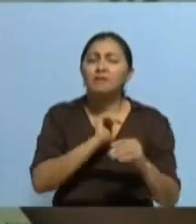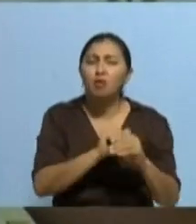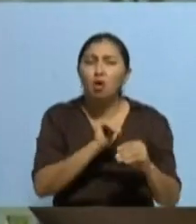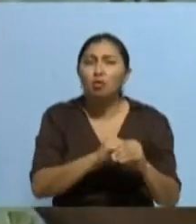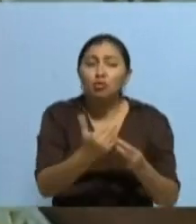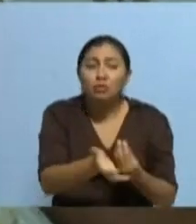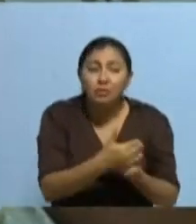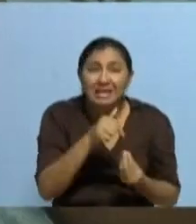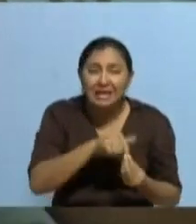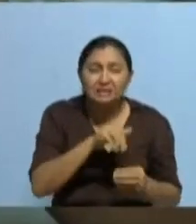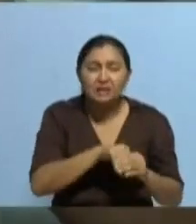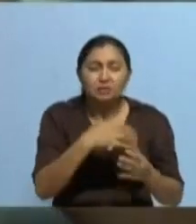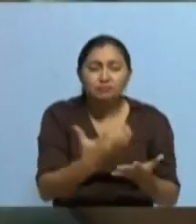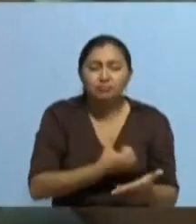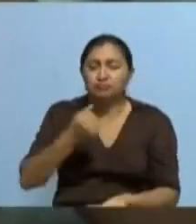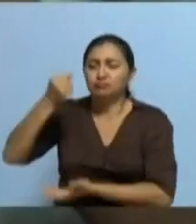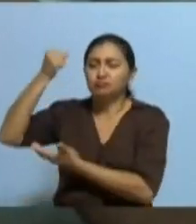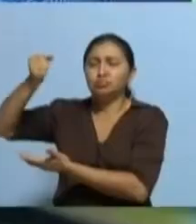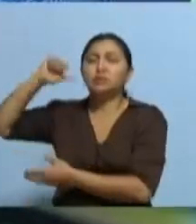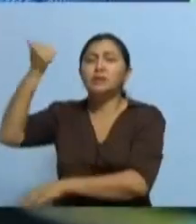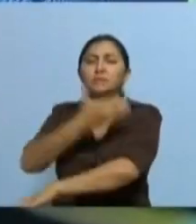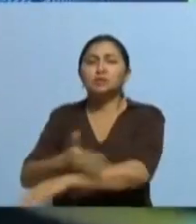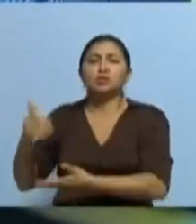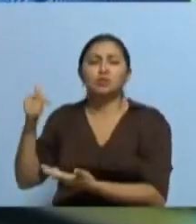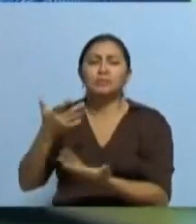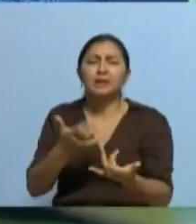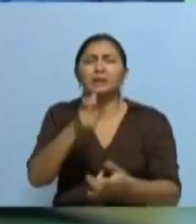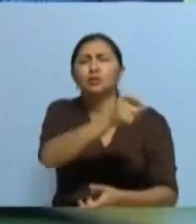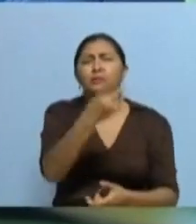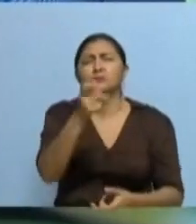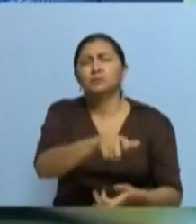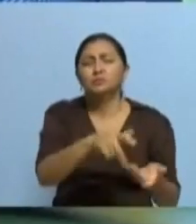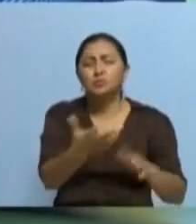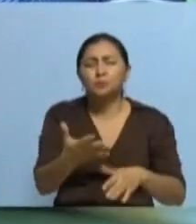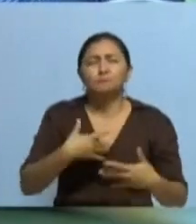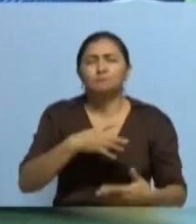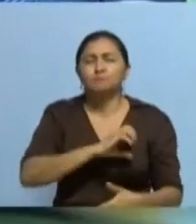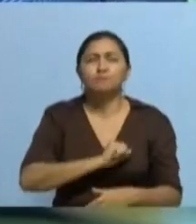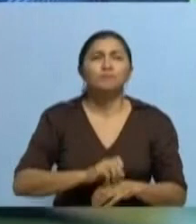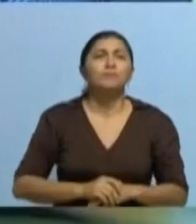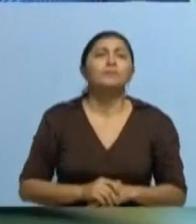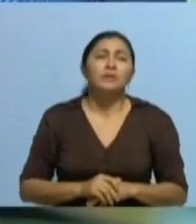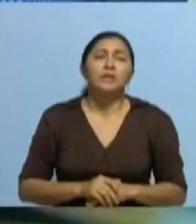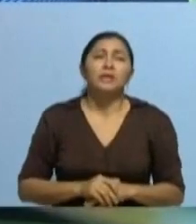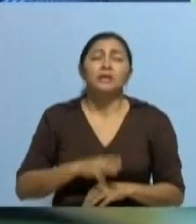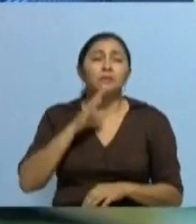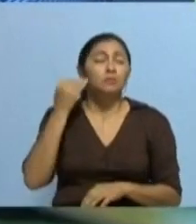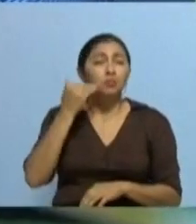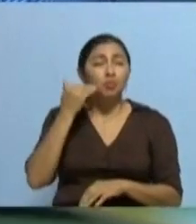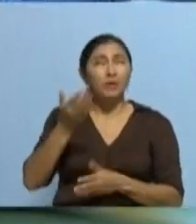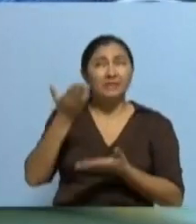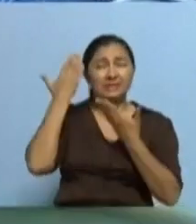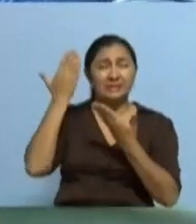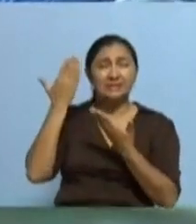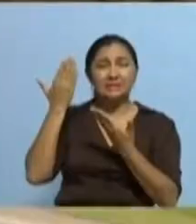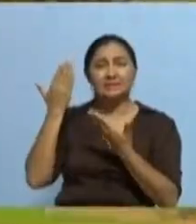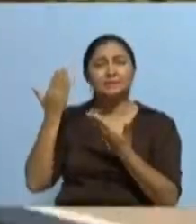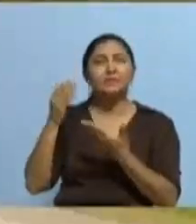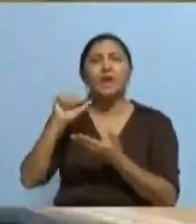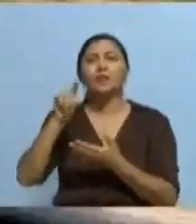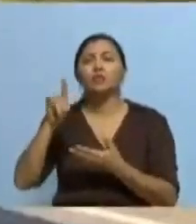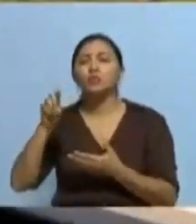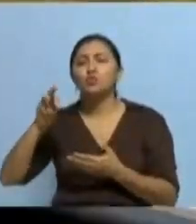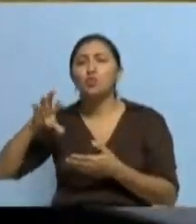los responsables de estos hechos, lamentamos profundamente. Por su parte, la presidenta de la Duma Departamental, Oriana Zambrano Montoya, pedirá